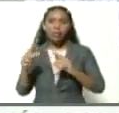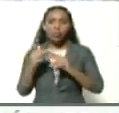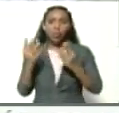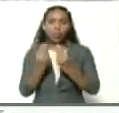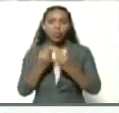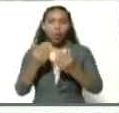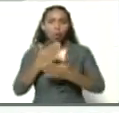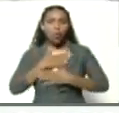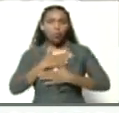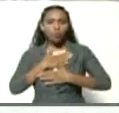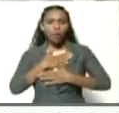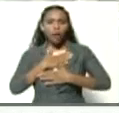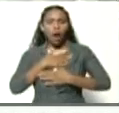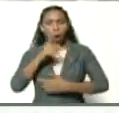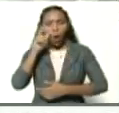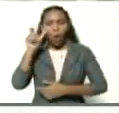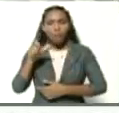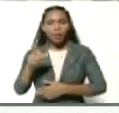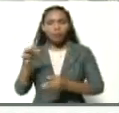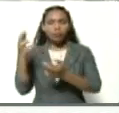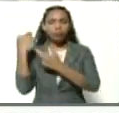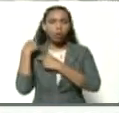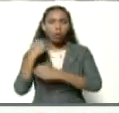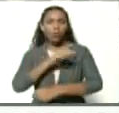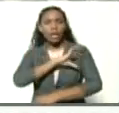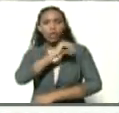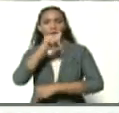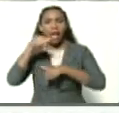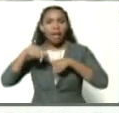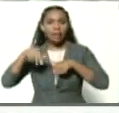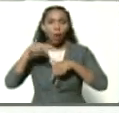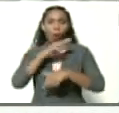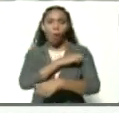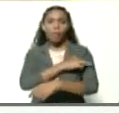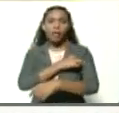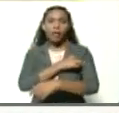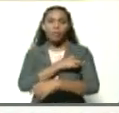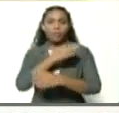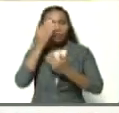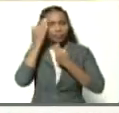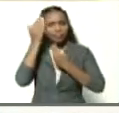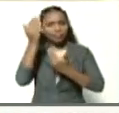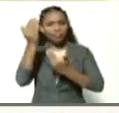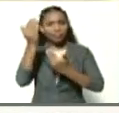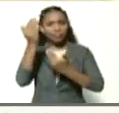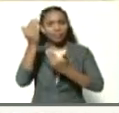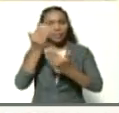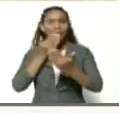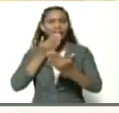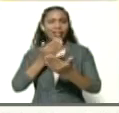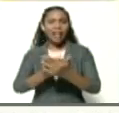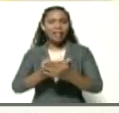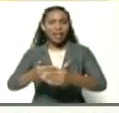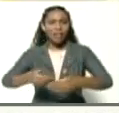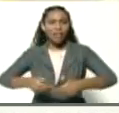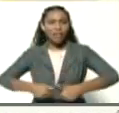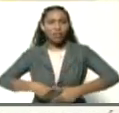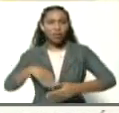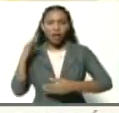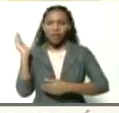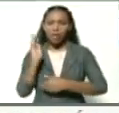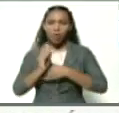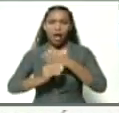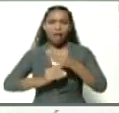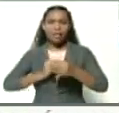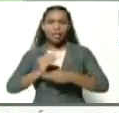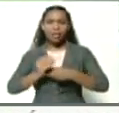el doctor Néstor Contreras, director de este hospital. Saludos, señora presidente. Agradecido por el esfuerzo que ha venido haciendo de